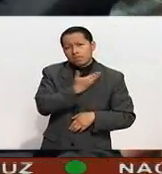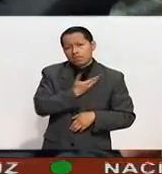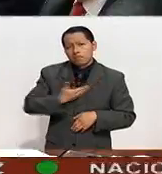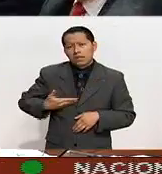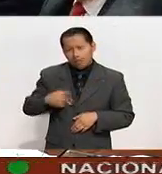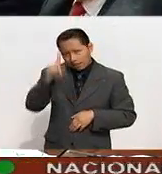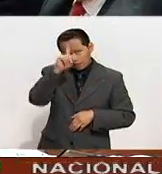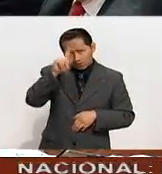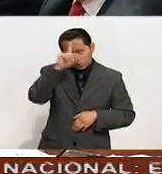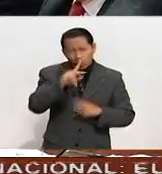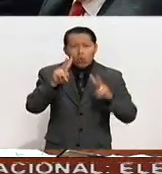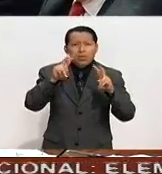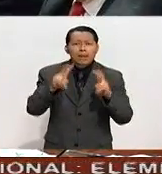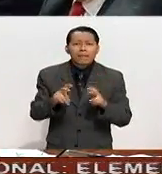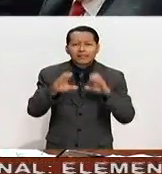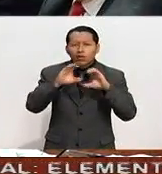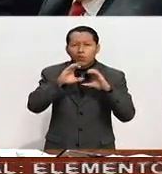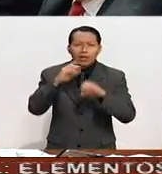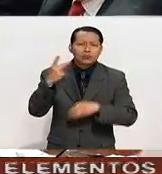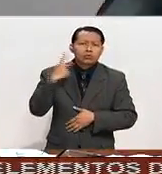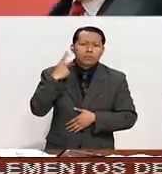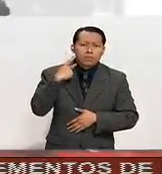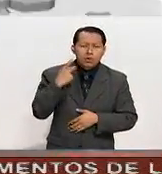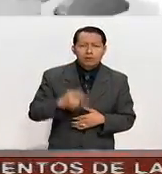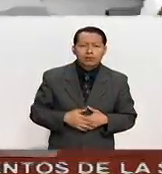temas relacionados con la comunicación política.